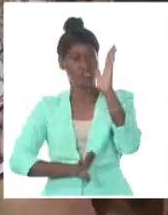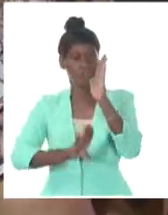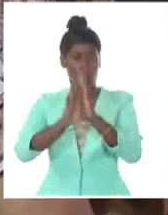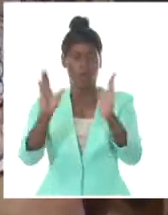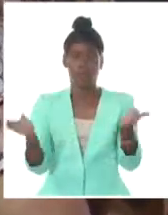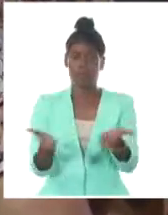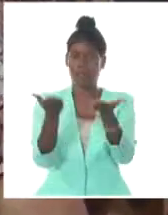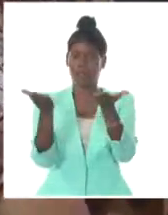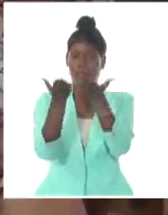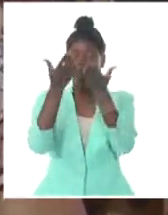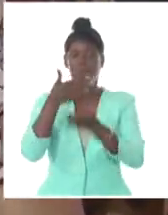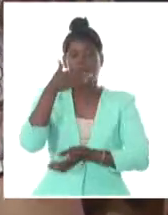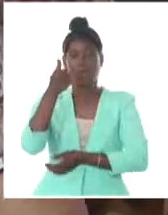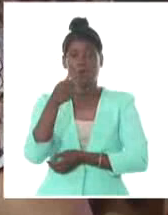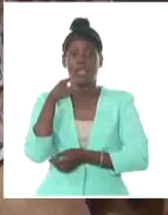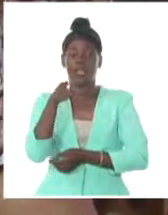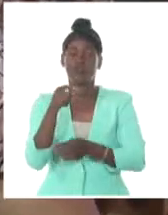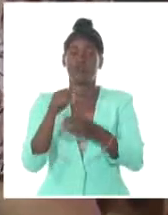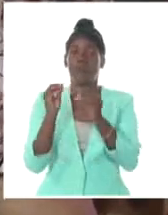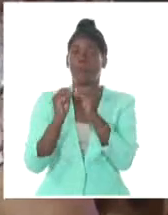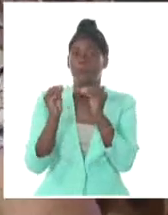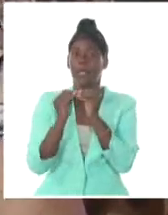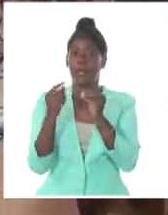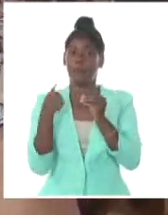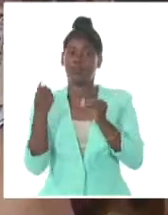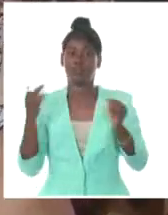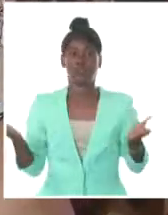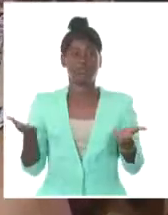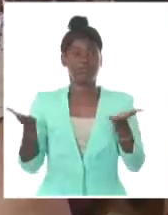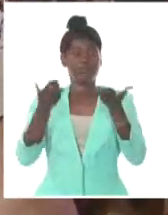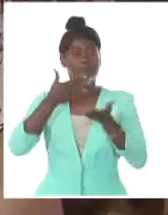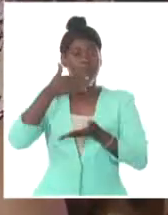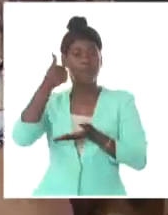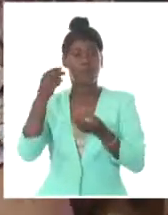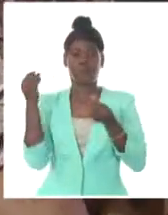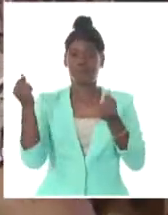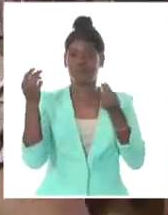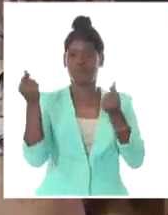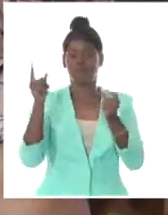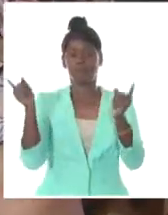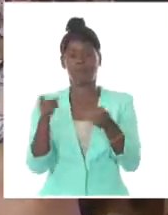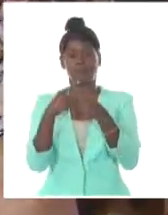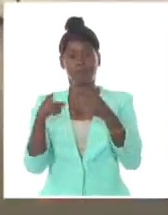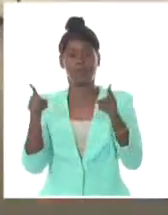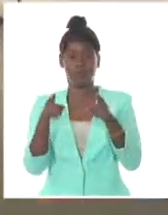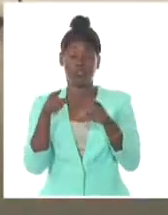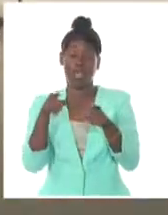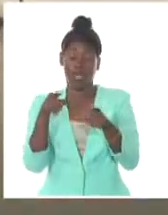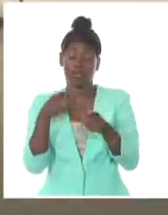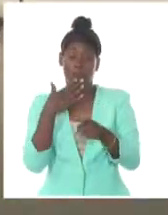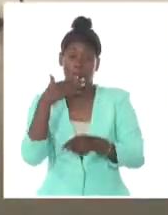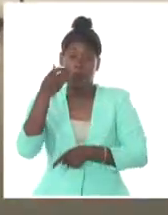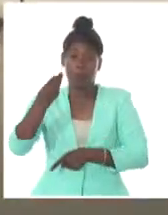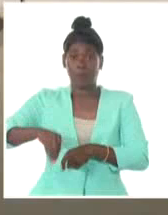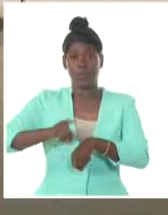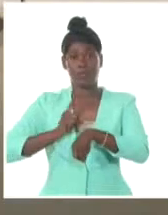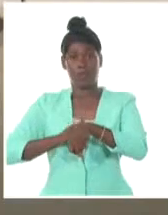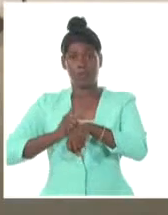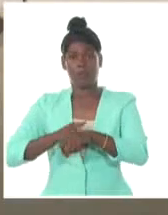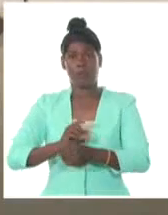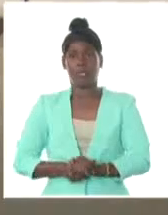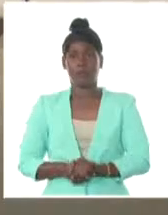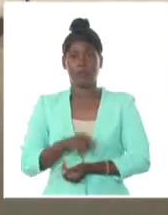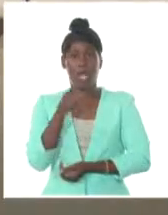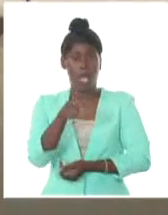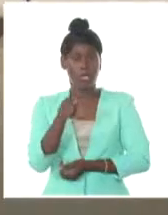las tendencias de cómo está el mundo, de cómo está la industria, de cómo está el mercado. Y eso también es parte de la producción musical. El encuentro de profesionales